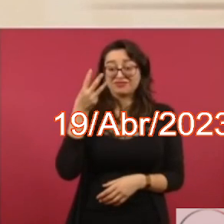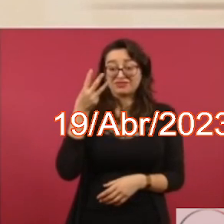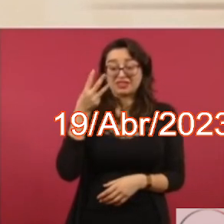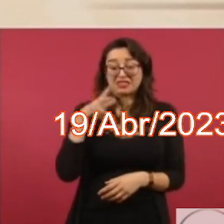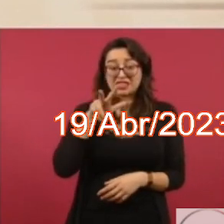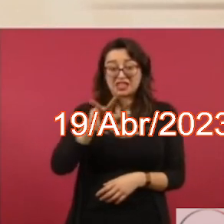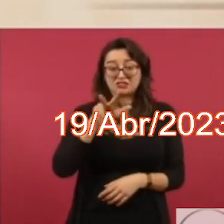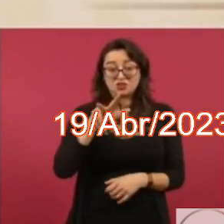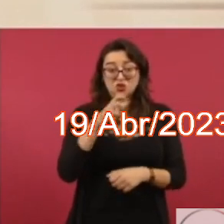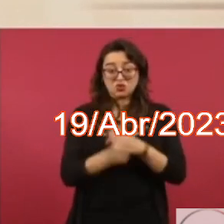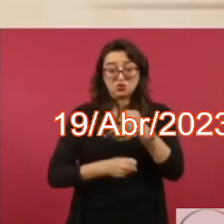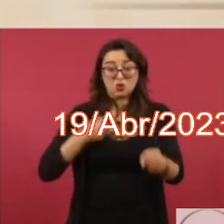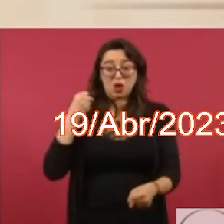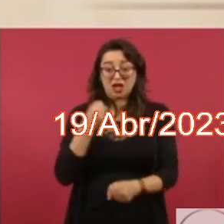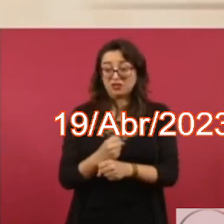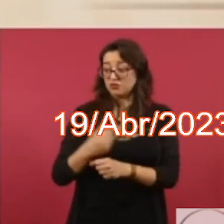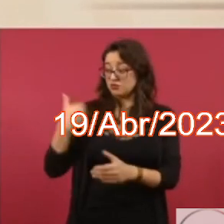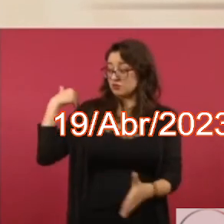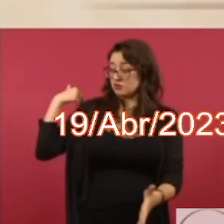consecutivos.